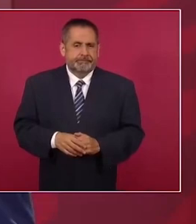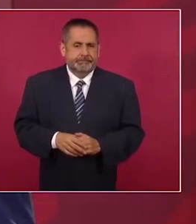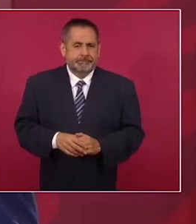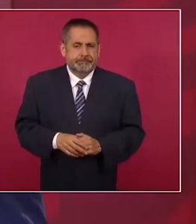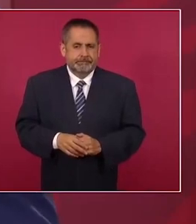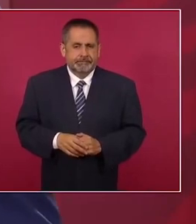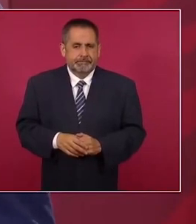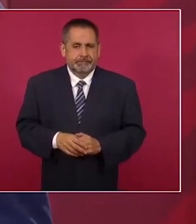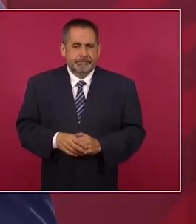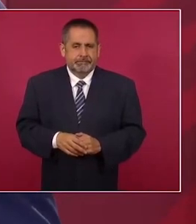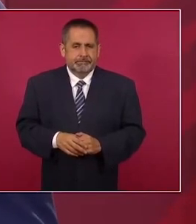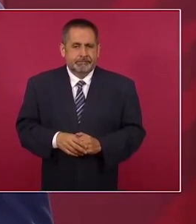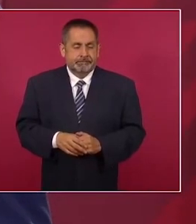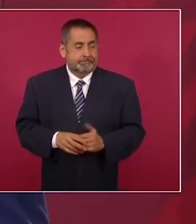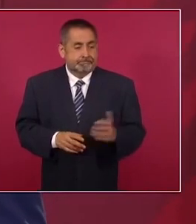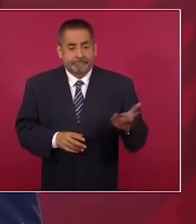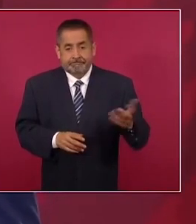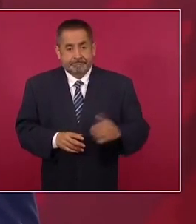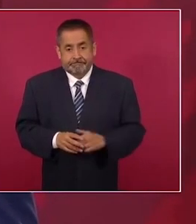No saben que los